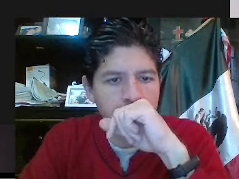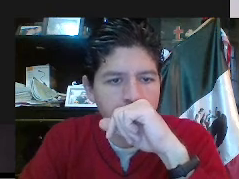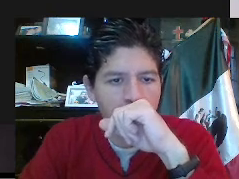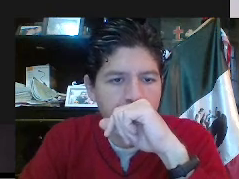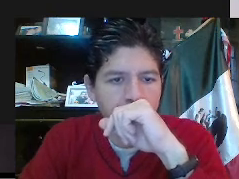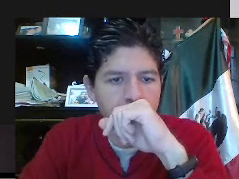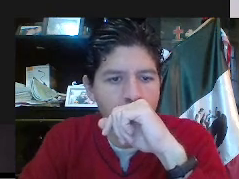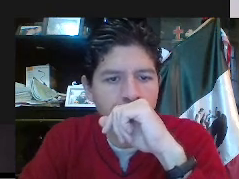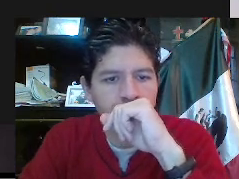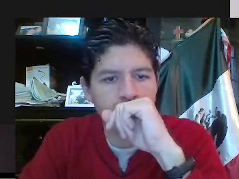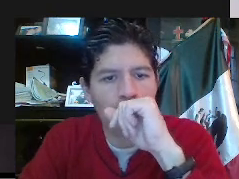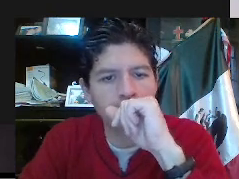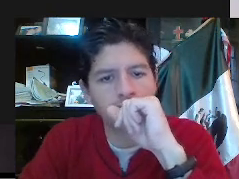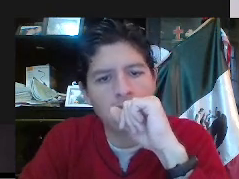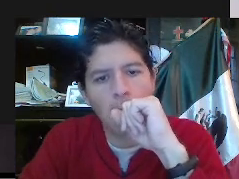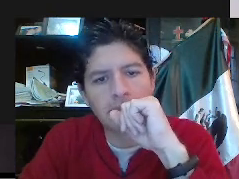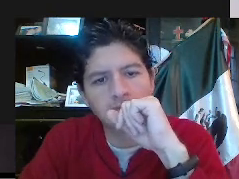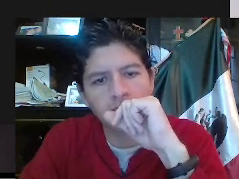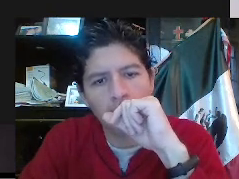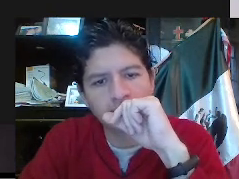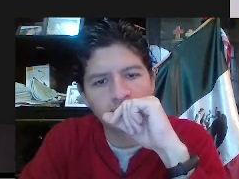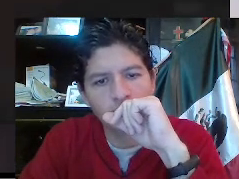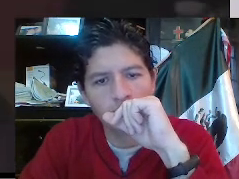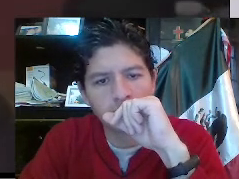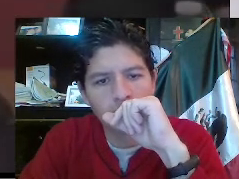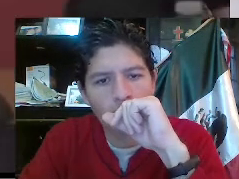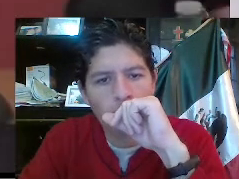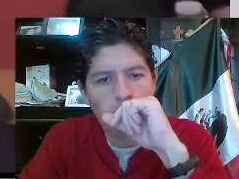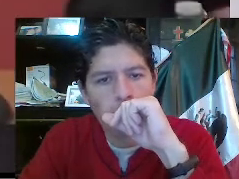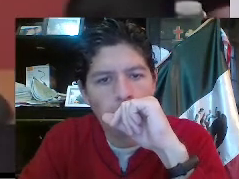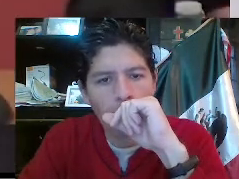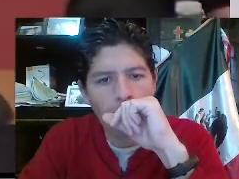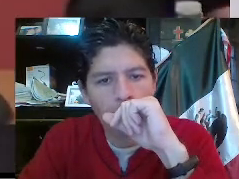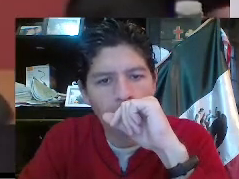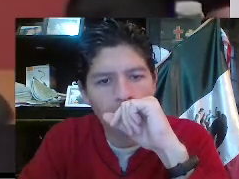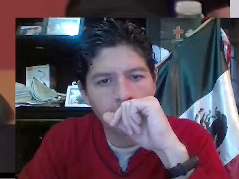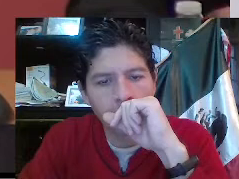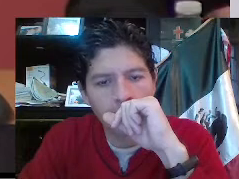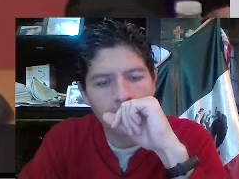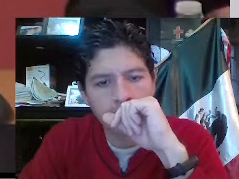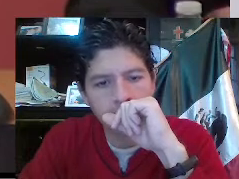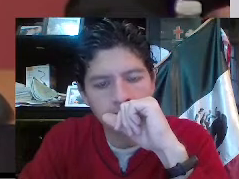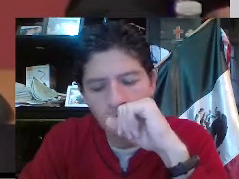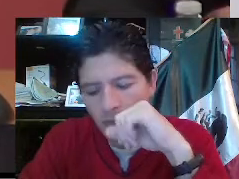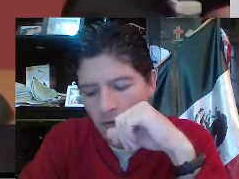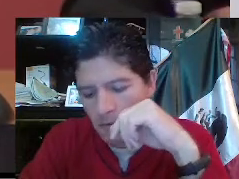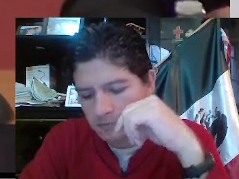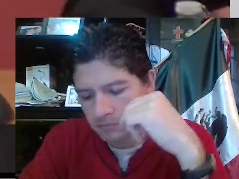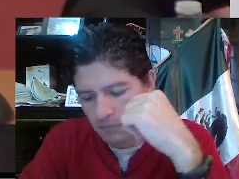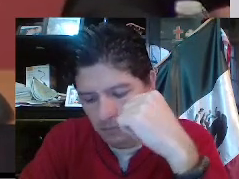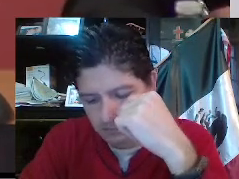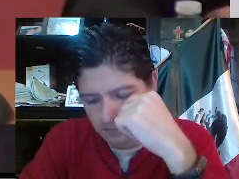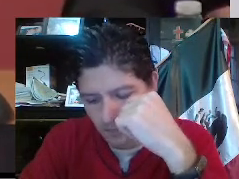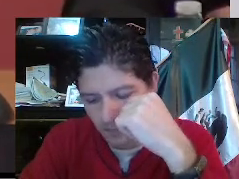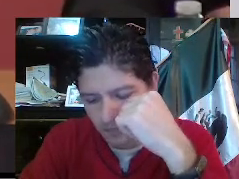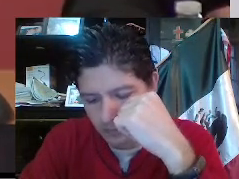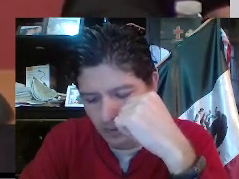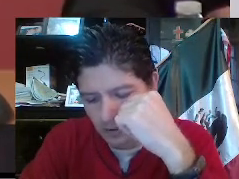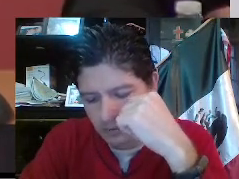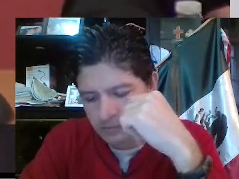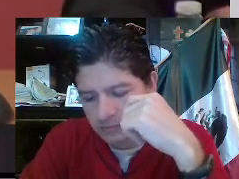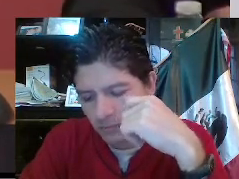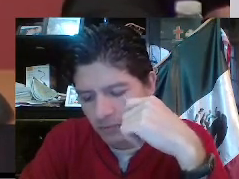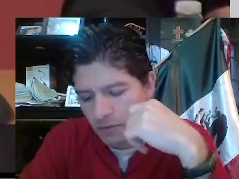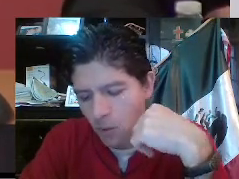centrales, 28 son de ciclo combinado, con 16,051 megawatts, y 6 centrales eólicas, con solo